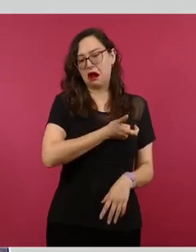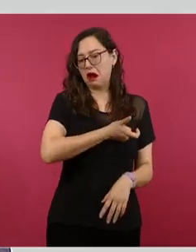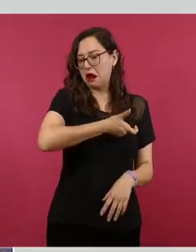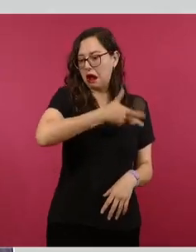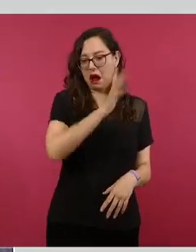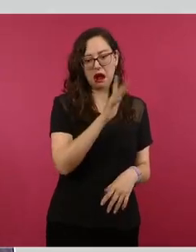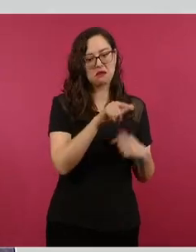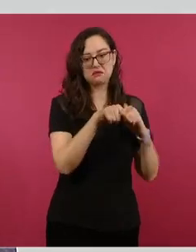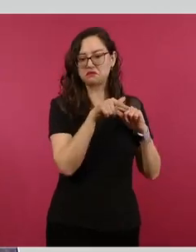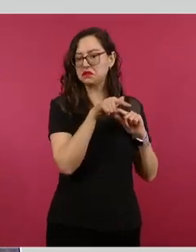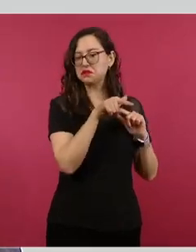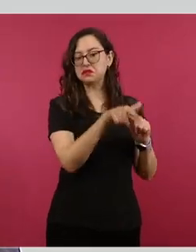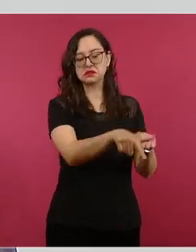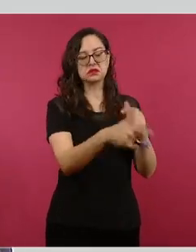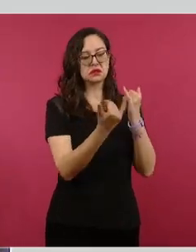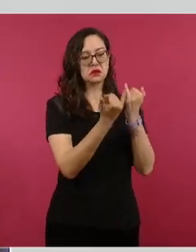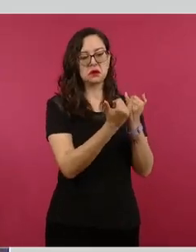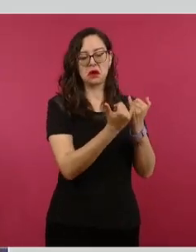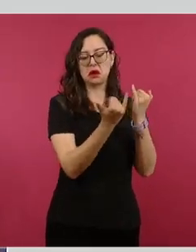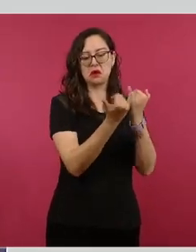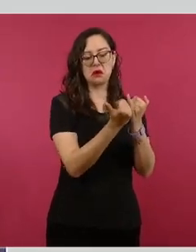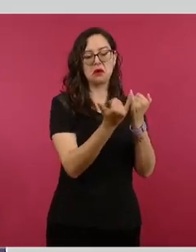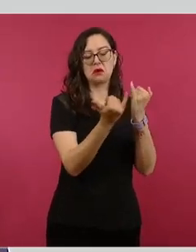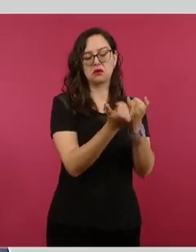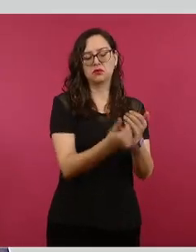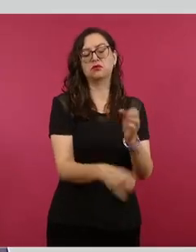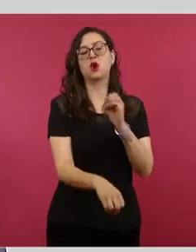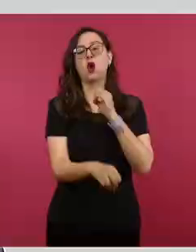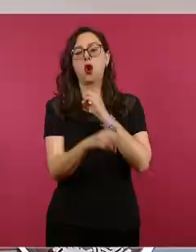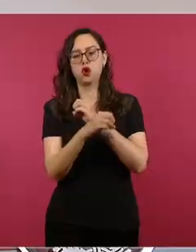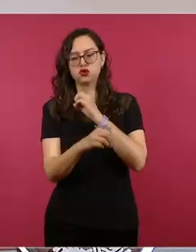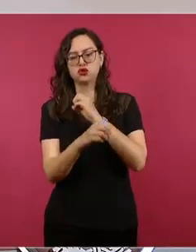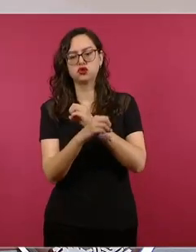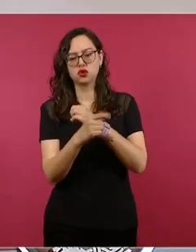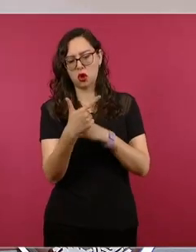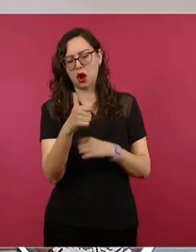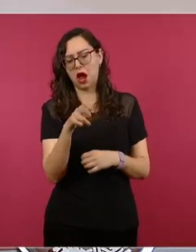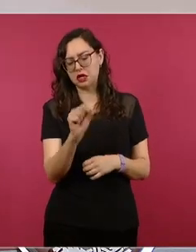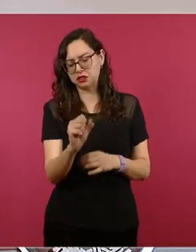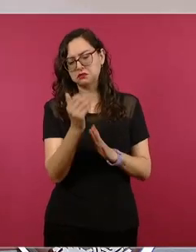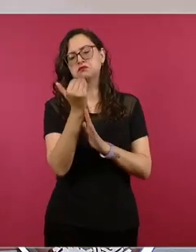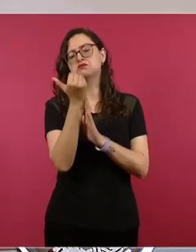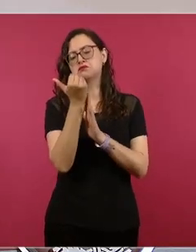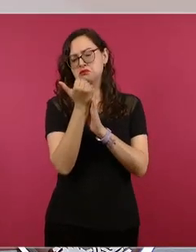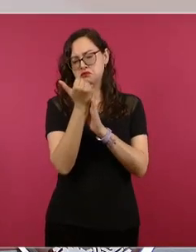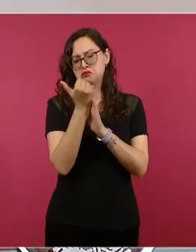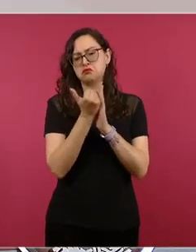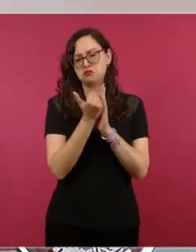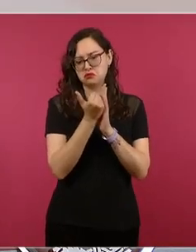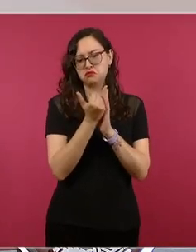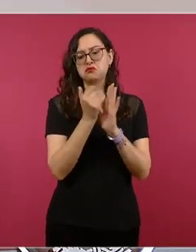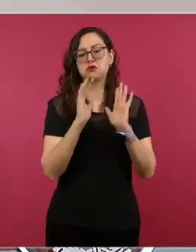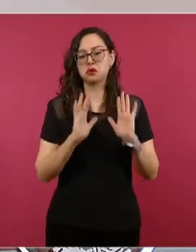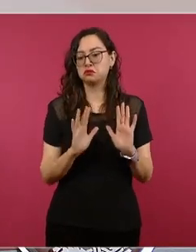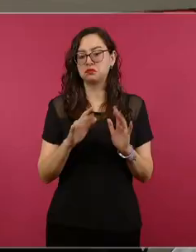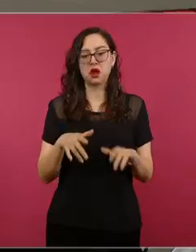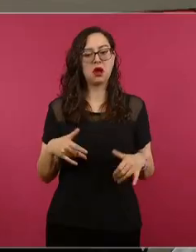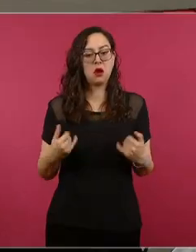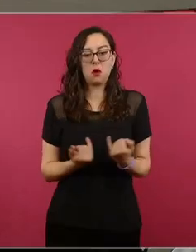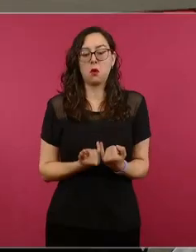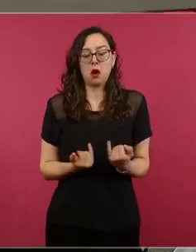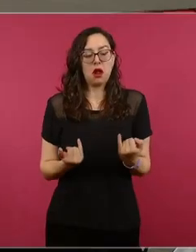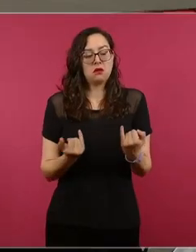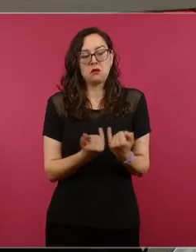ahí acercándose, ya se ha alejado un poquito, pero sigue por ahí. Petroseven ha disminuido un poquito también. No tenemos mayores sorpresas.